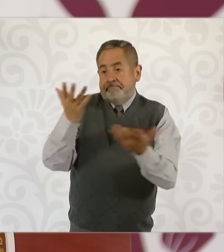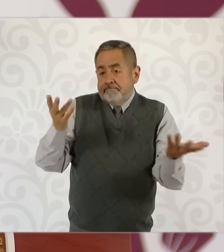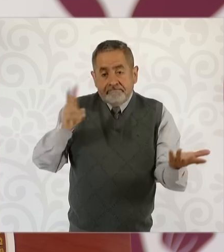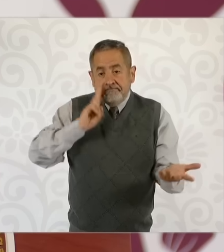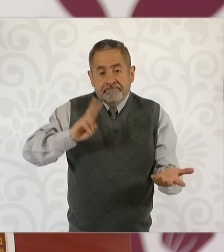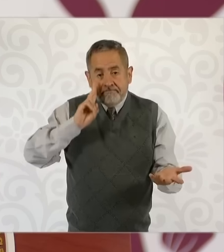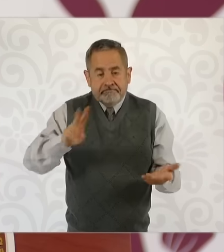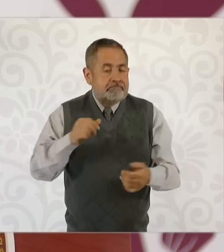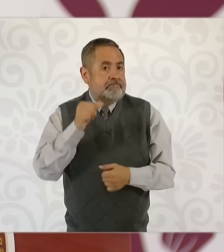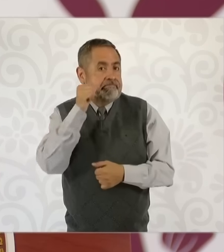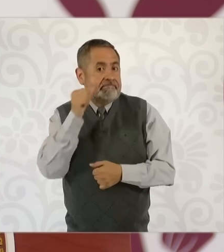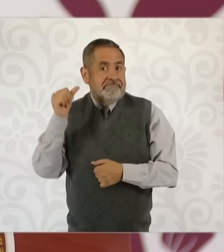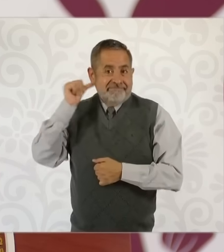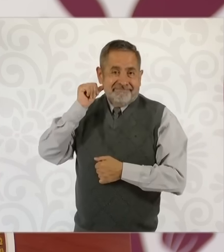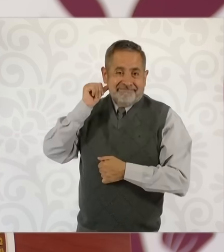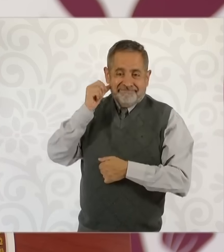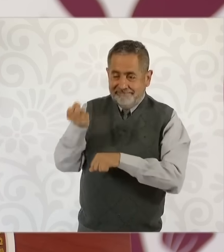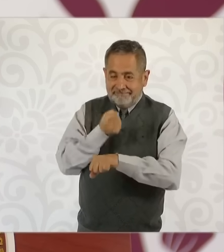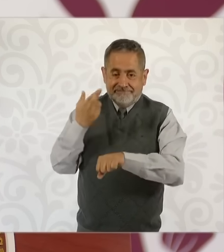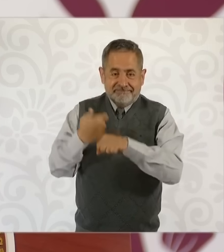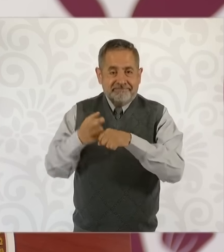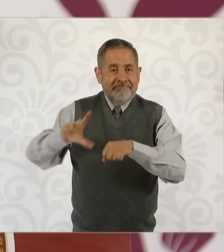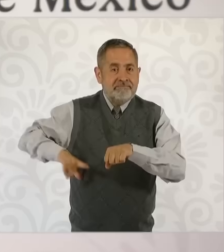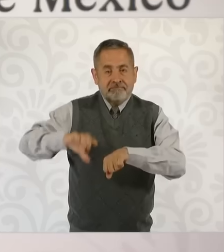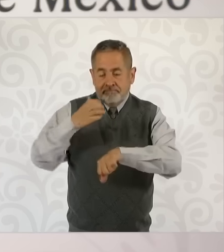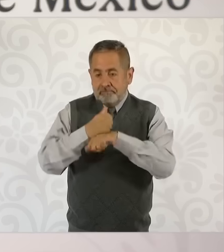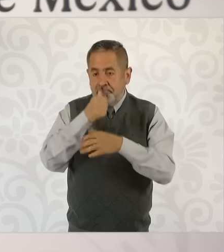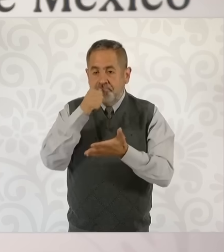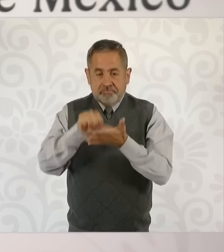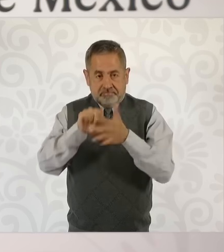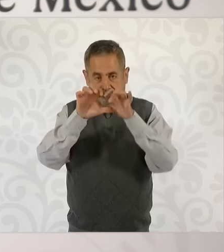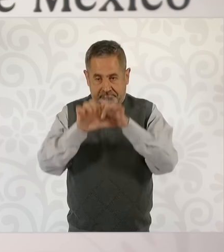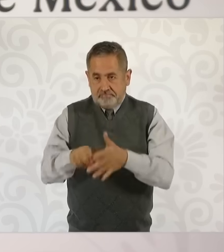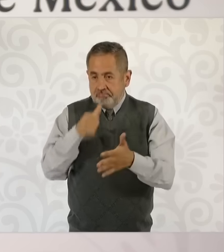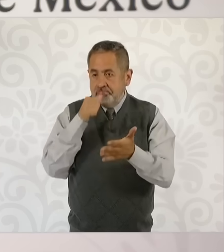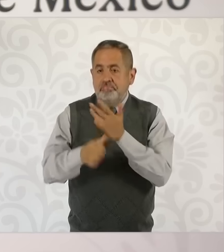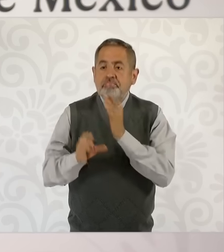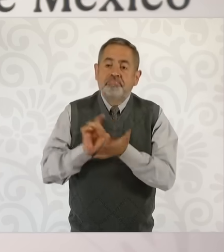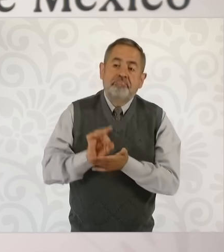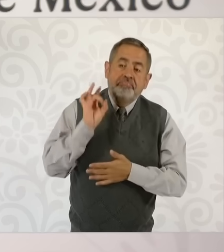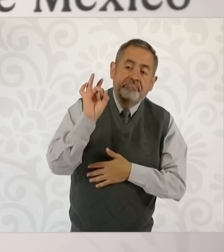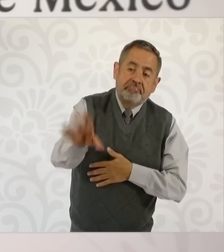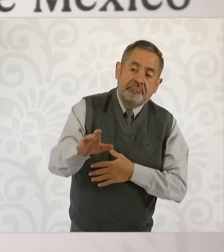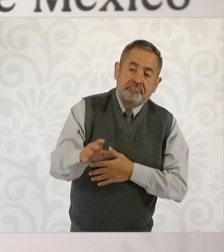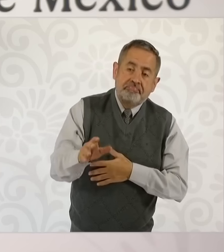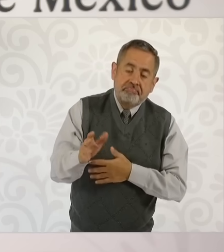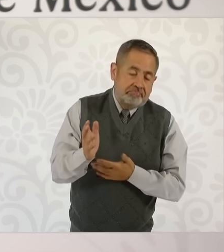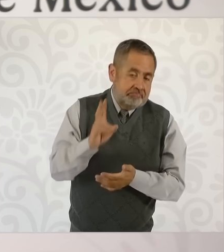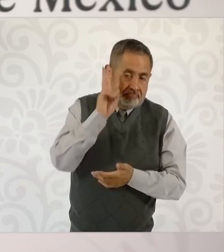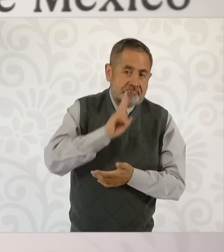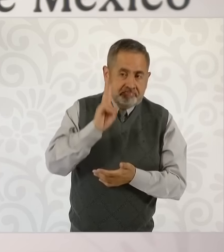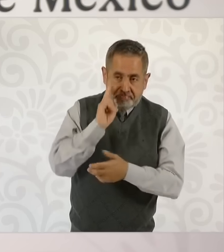un oficio para que quede constancia de que estamos llamando al diálogo.